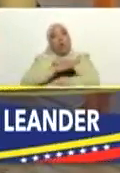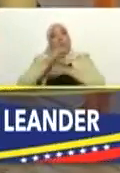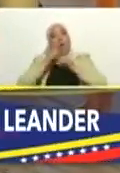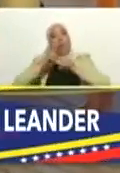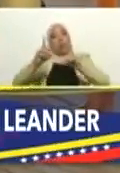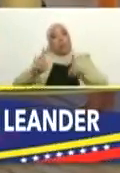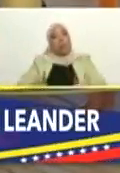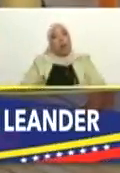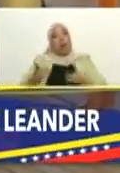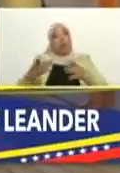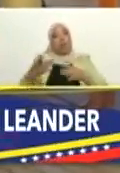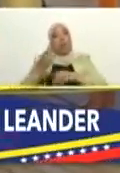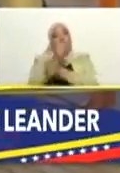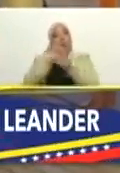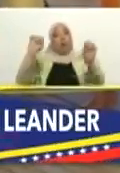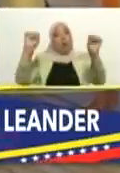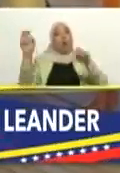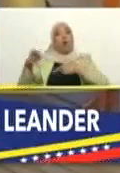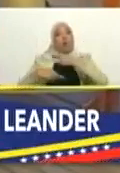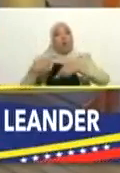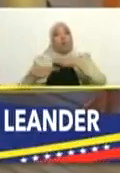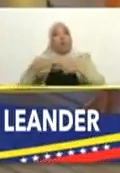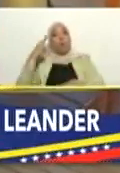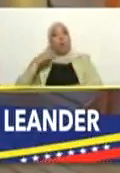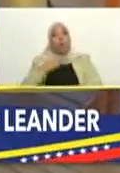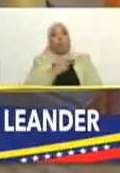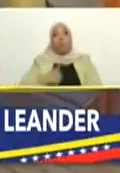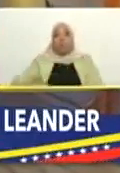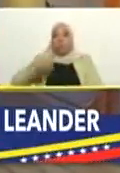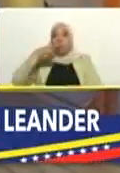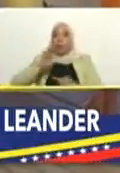hoy representa la Revolución Bolivariana. Adelante, presidente.